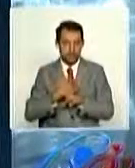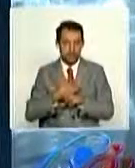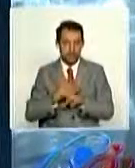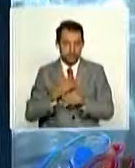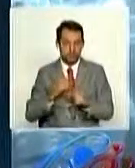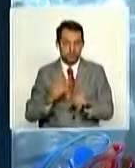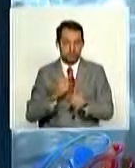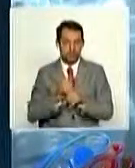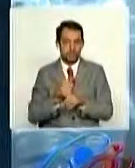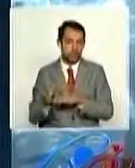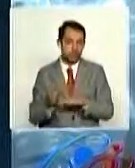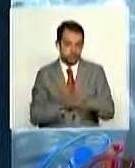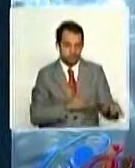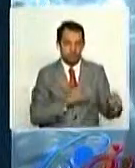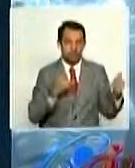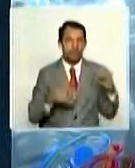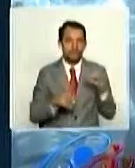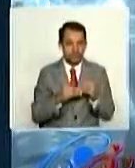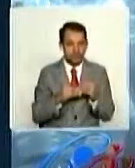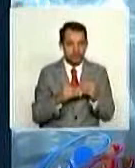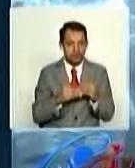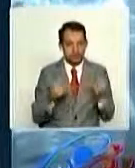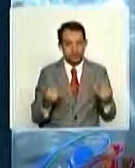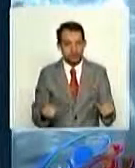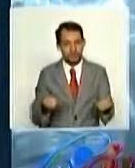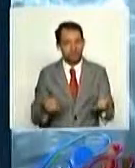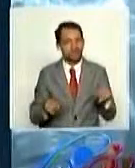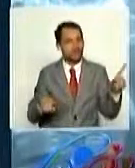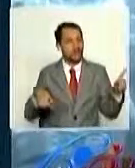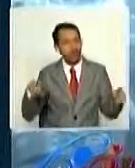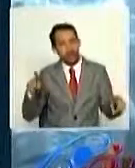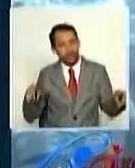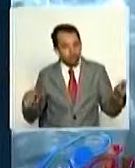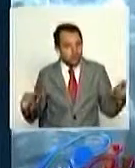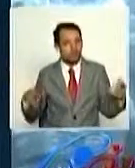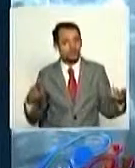dental. Además nos da también algunas